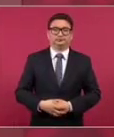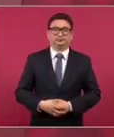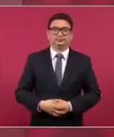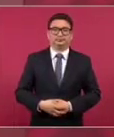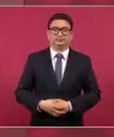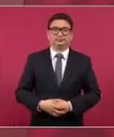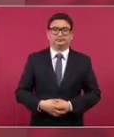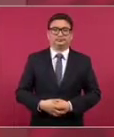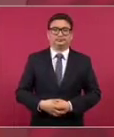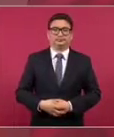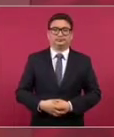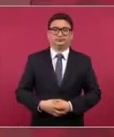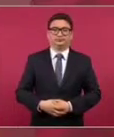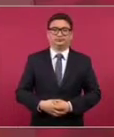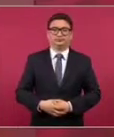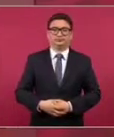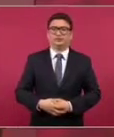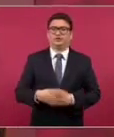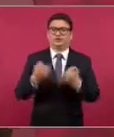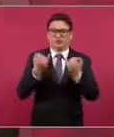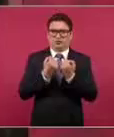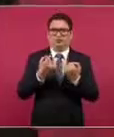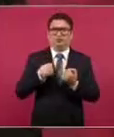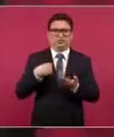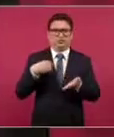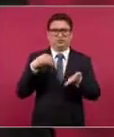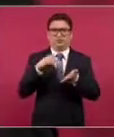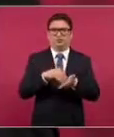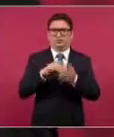también puse lo de los